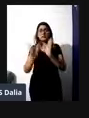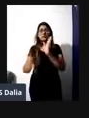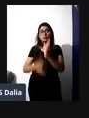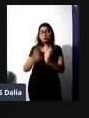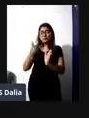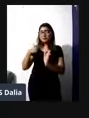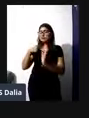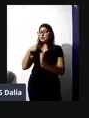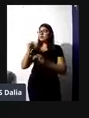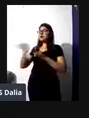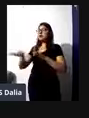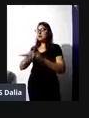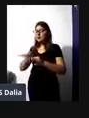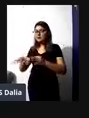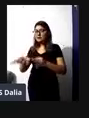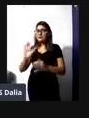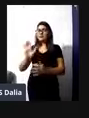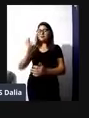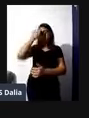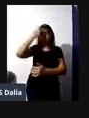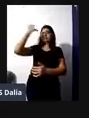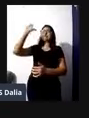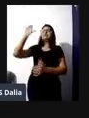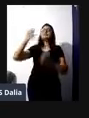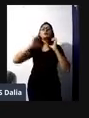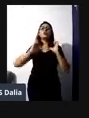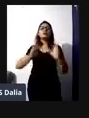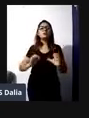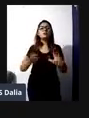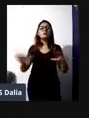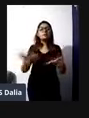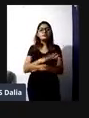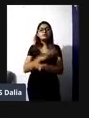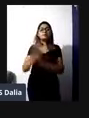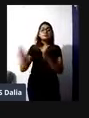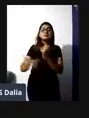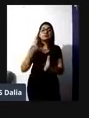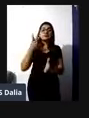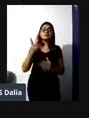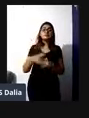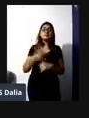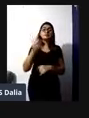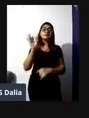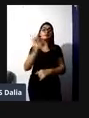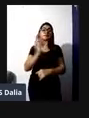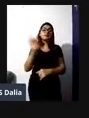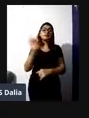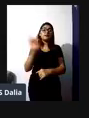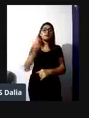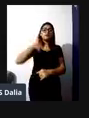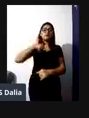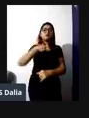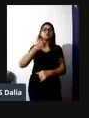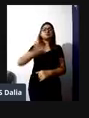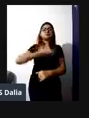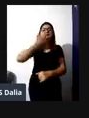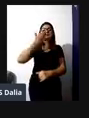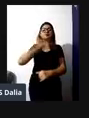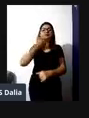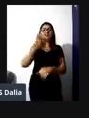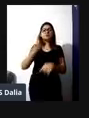cotidianidad, porque al final del día, pues nosotros nos acostumbramos muy rápido a las situaciones, entonces el